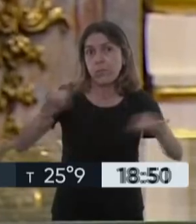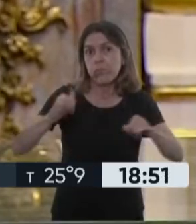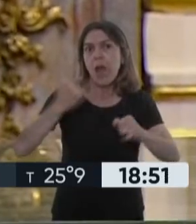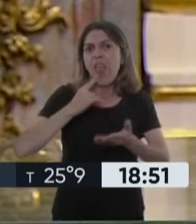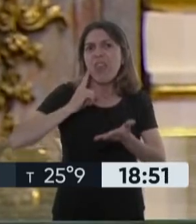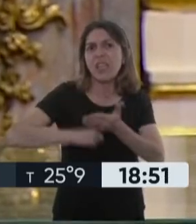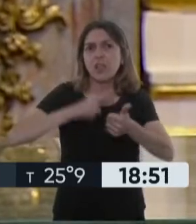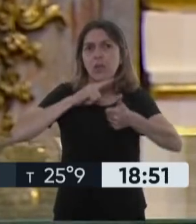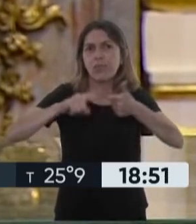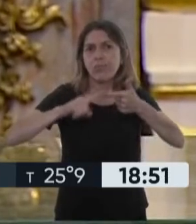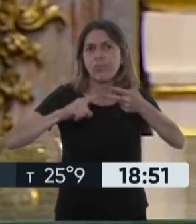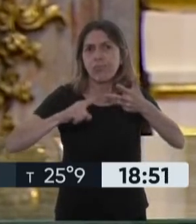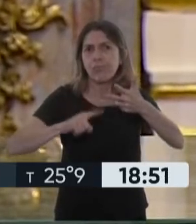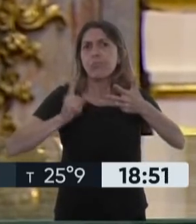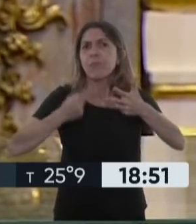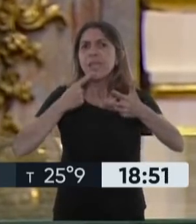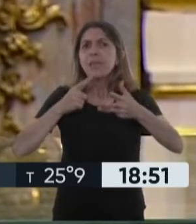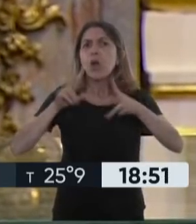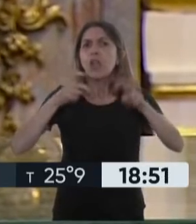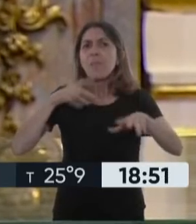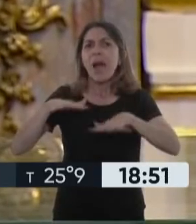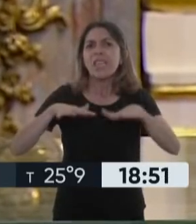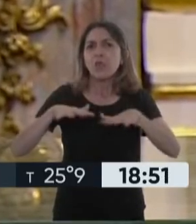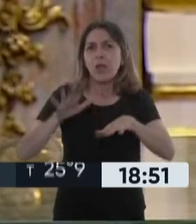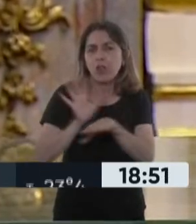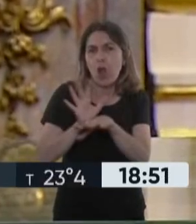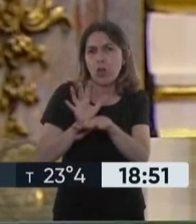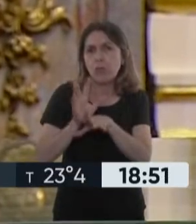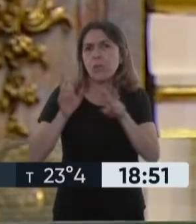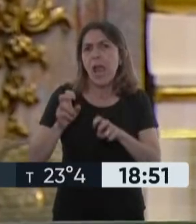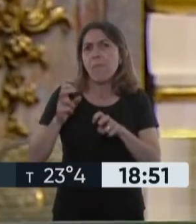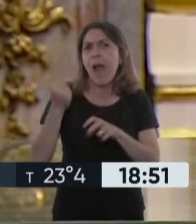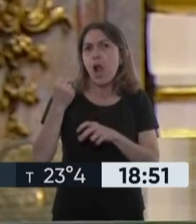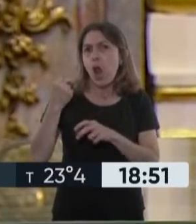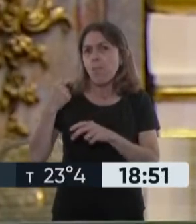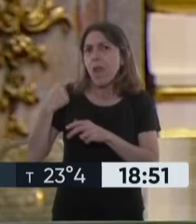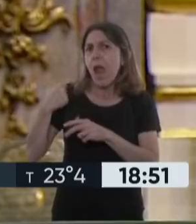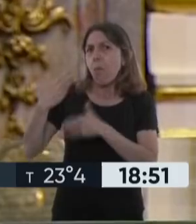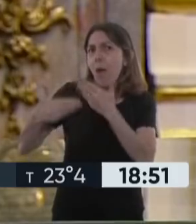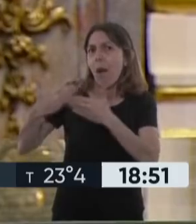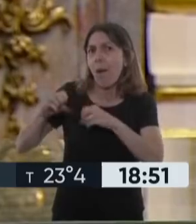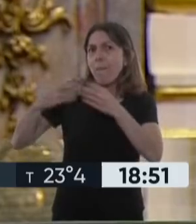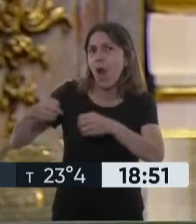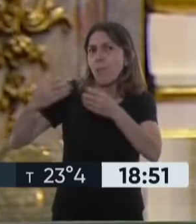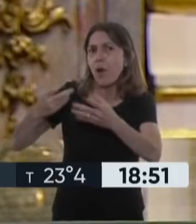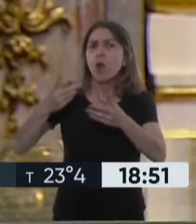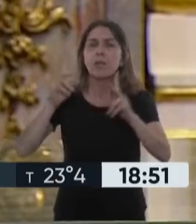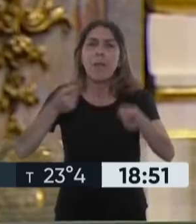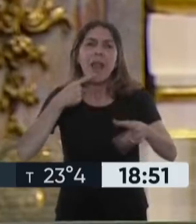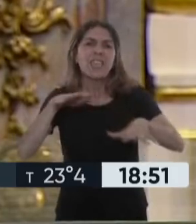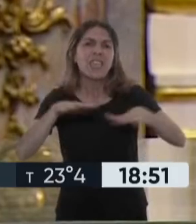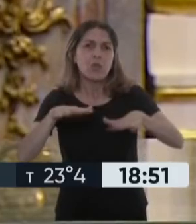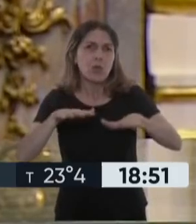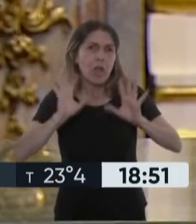de medidas que, en el contexto de la recuperación económica que viene viviendo la Argentina y de circunstancias que han